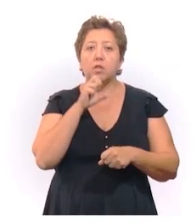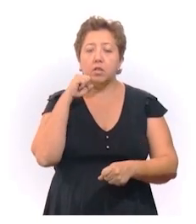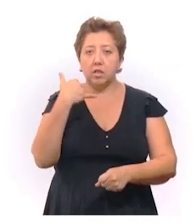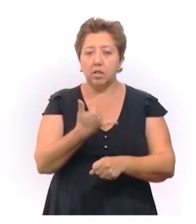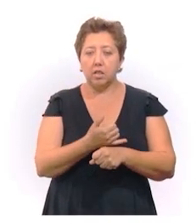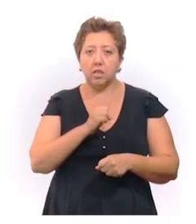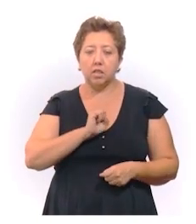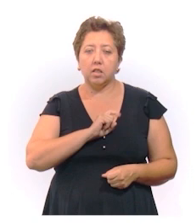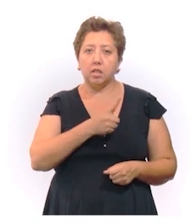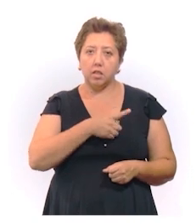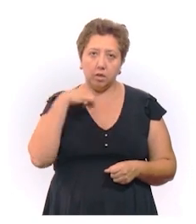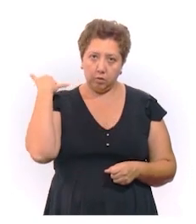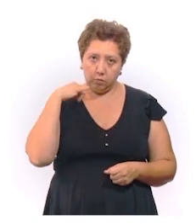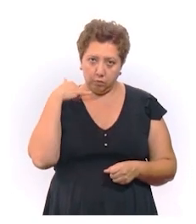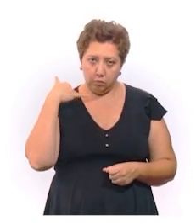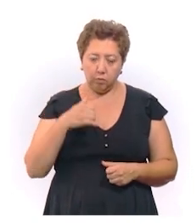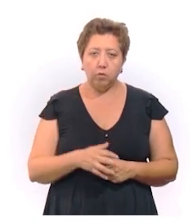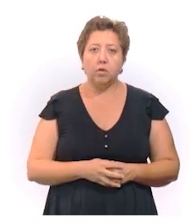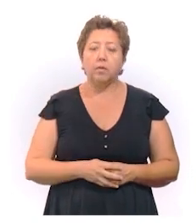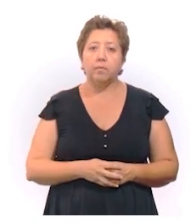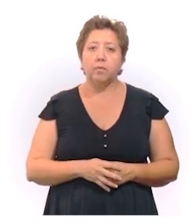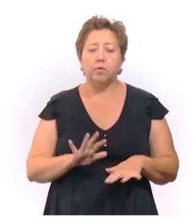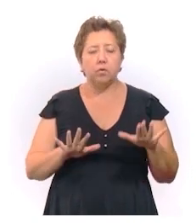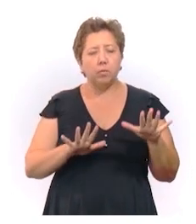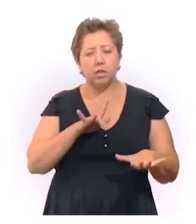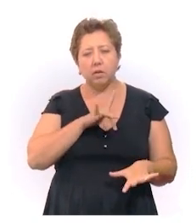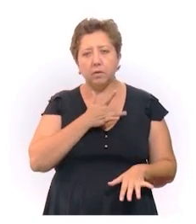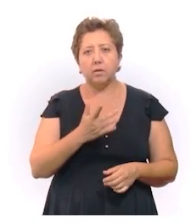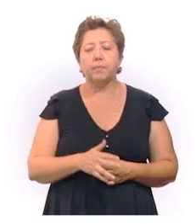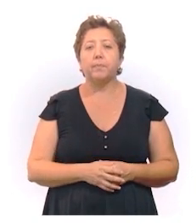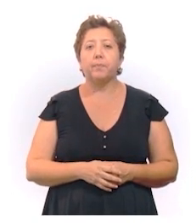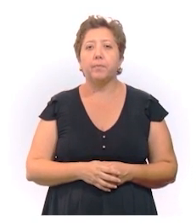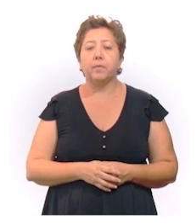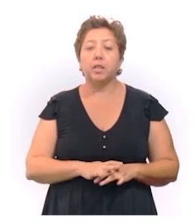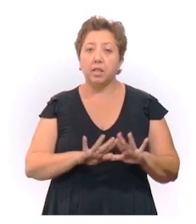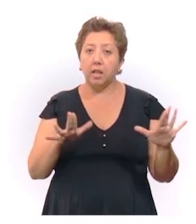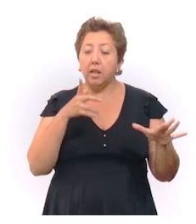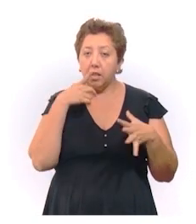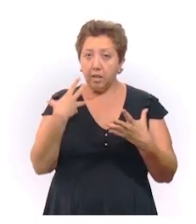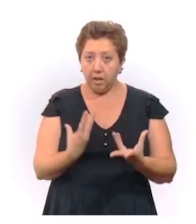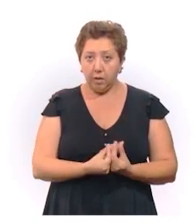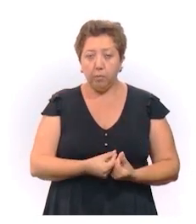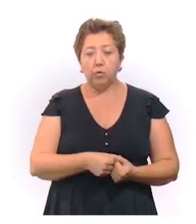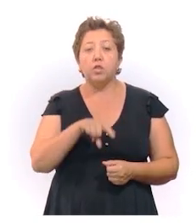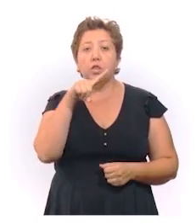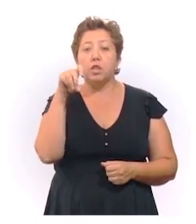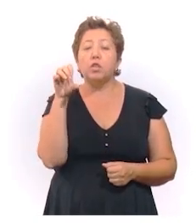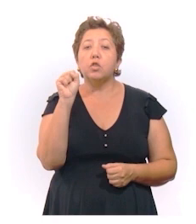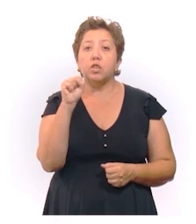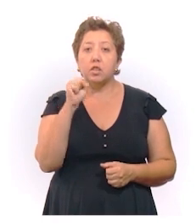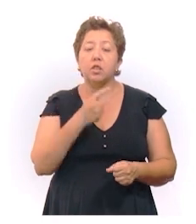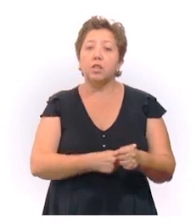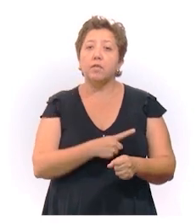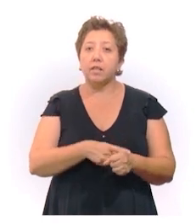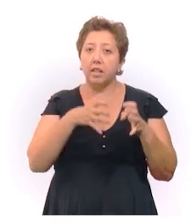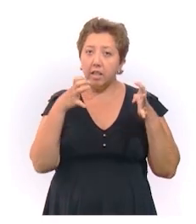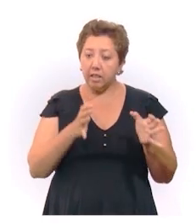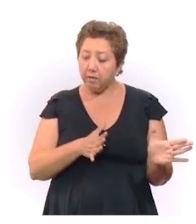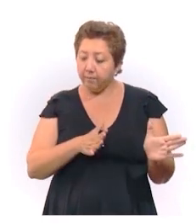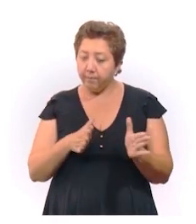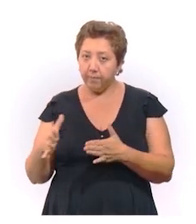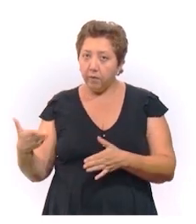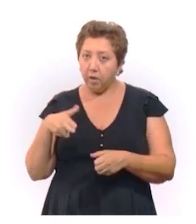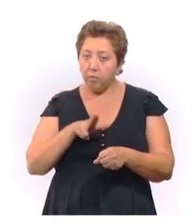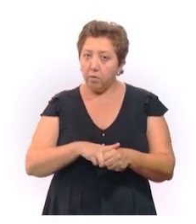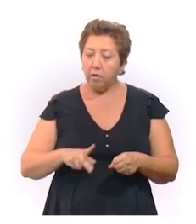personal médico de la Secretaría de Salud de Yucatán con síntomas leves. Como ya mencionamos, 160 de los casos positivos están